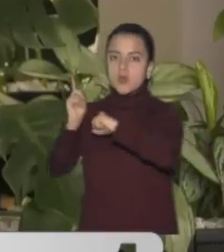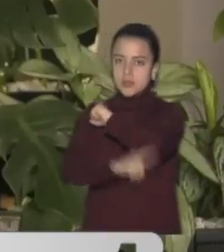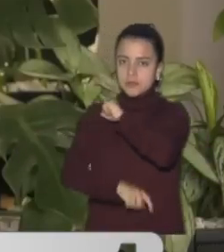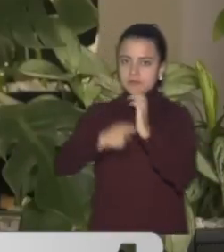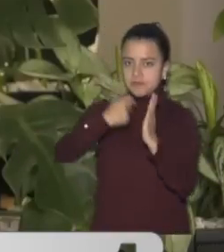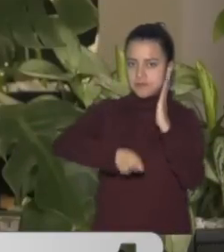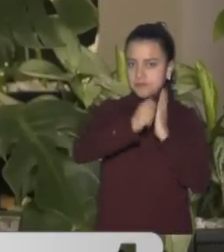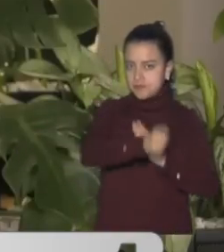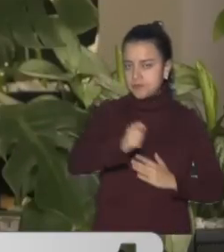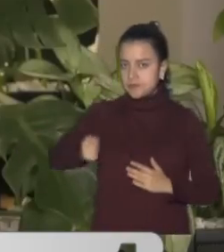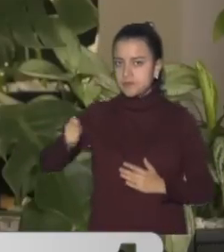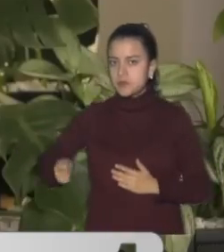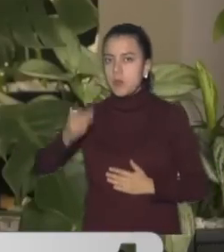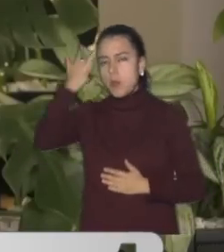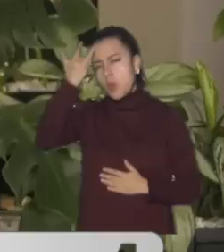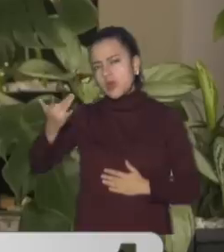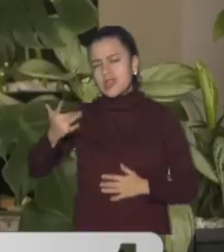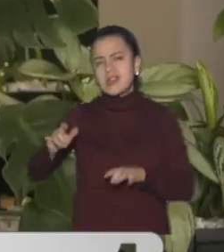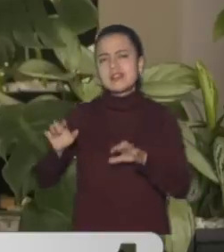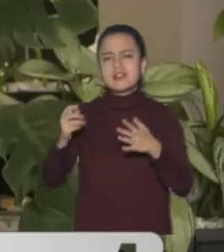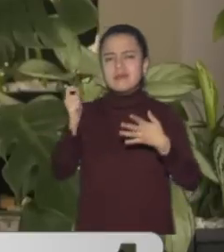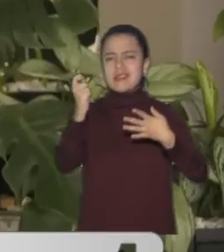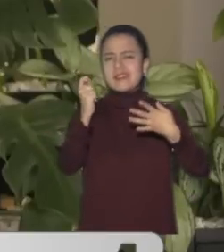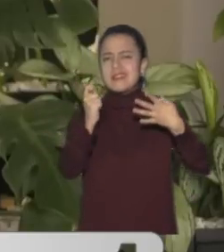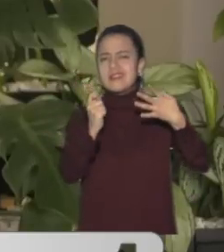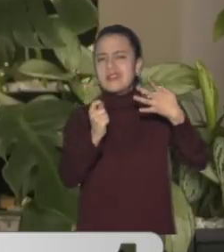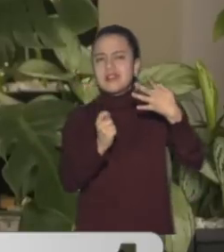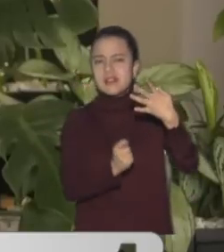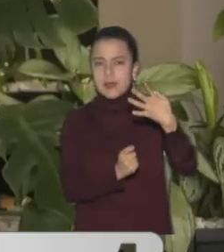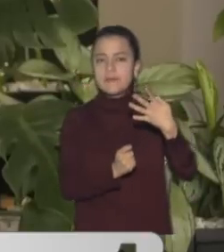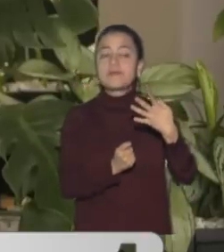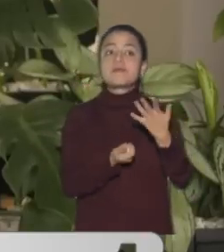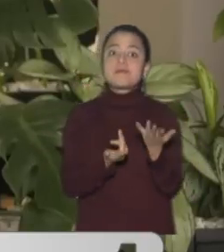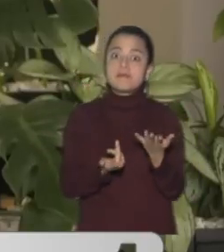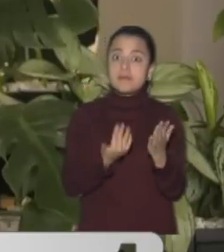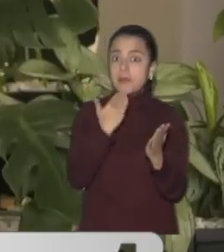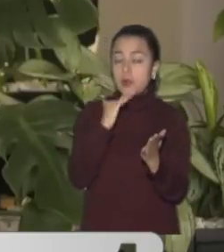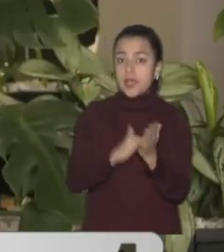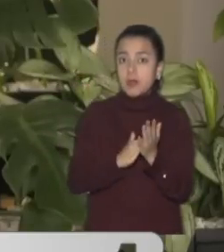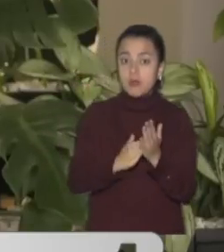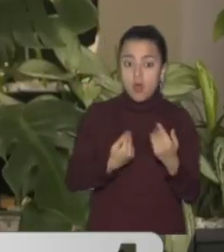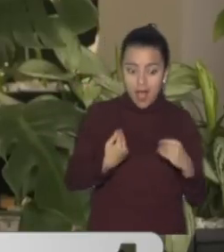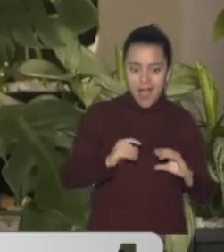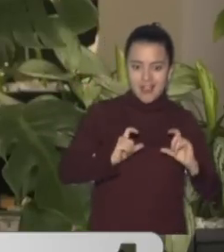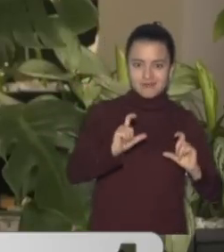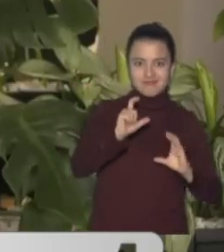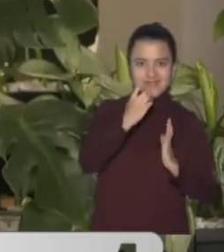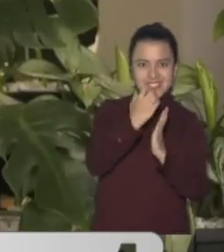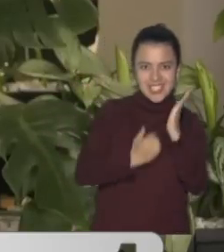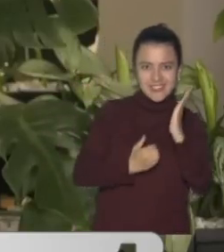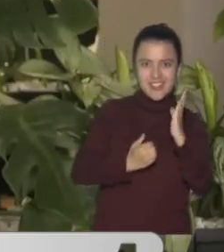de Transporte por múltiples irregularidades, entre estas expedir licencias de conducción sin todos los